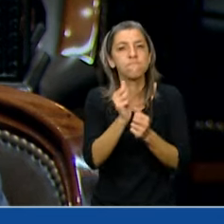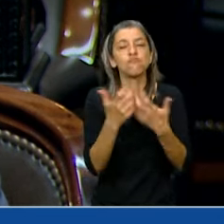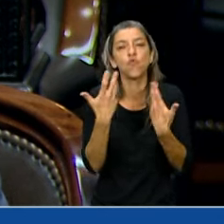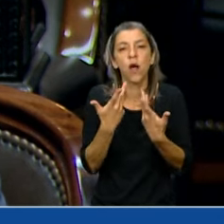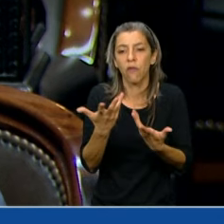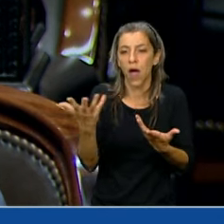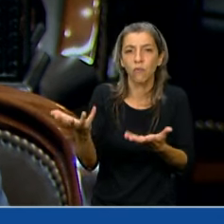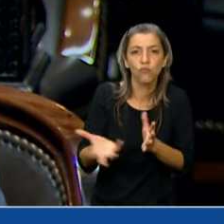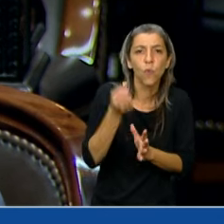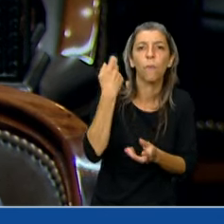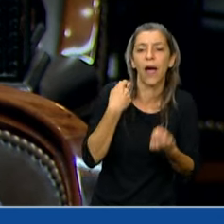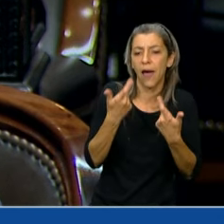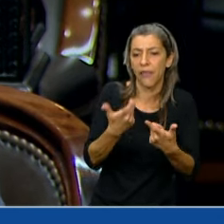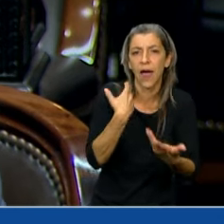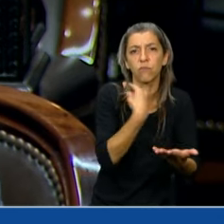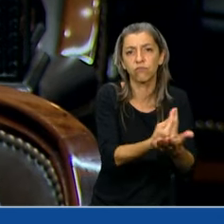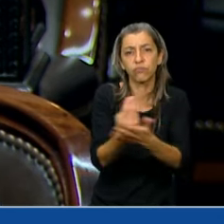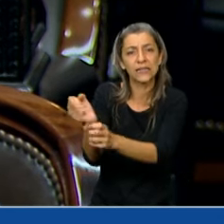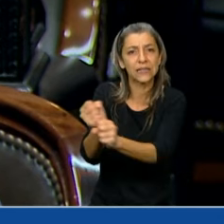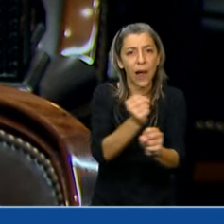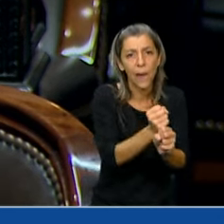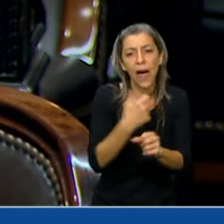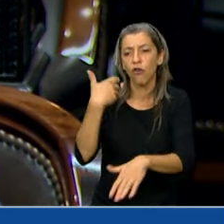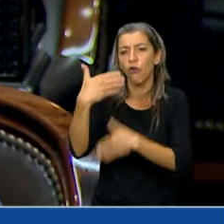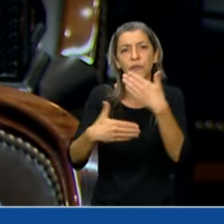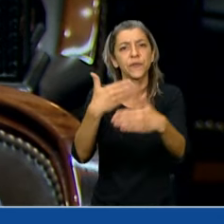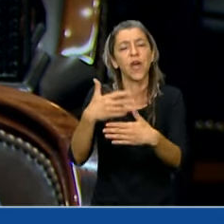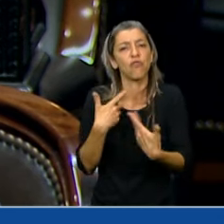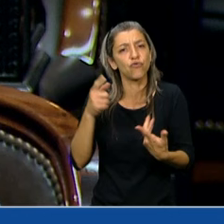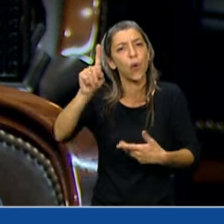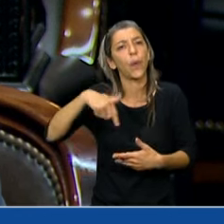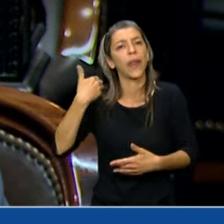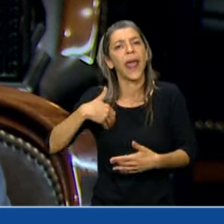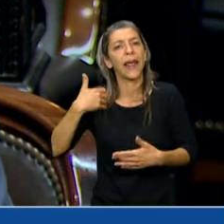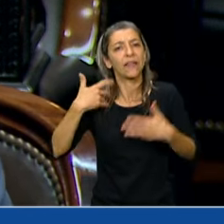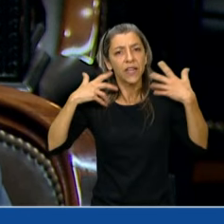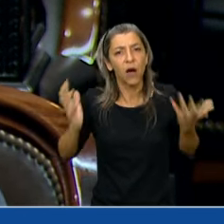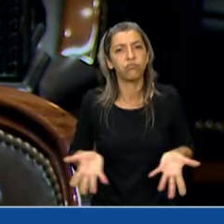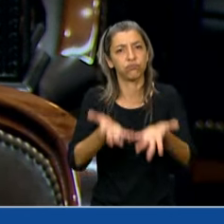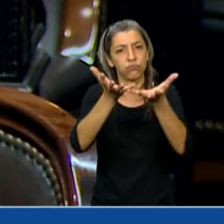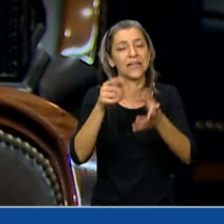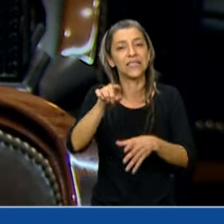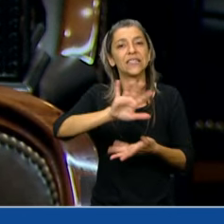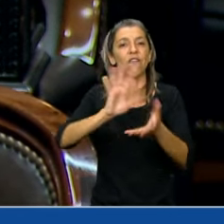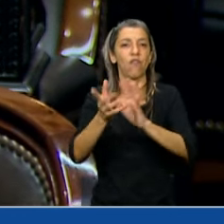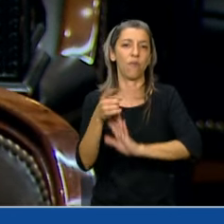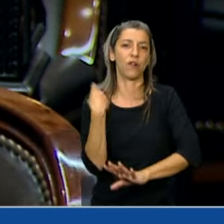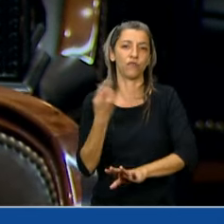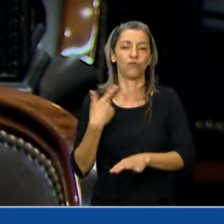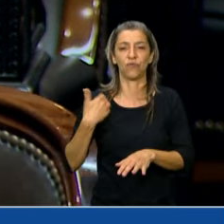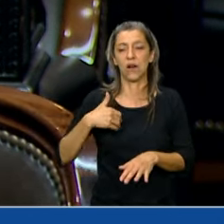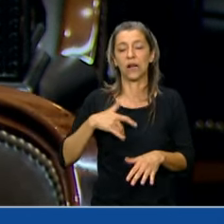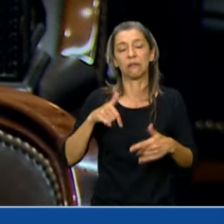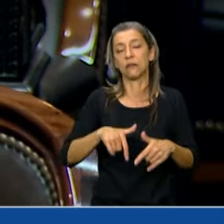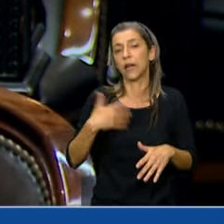puer dar desarrollo trabajo y progreso a nuestra Argentina que es lo que nos va permitir salir del estancamiento que